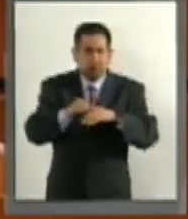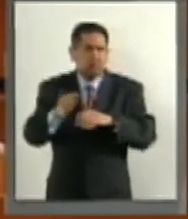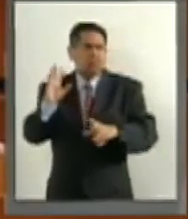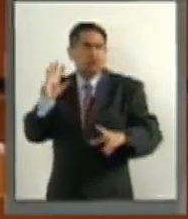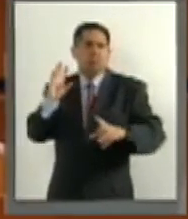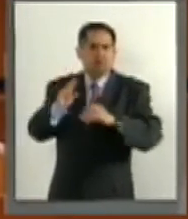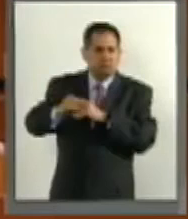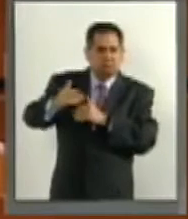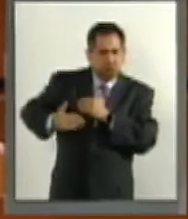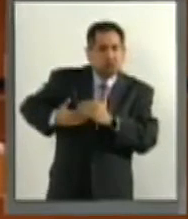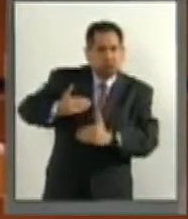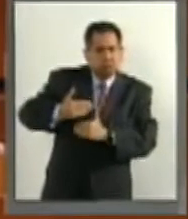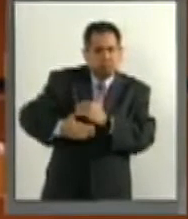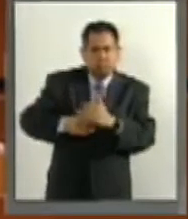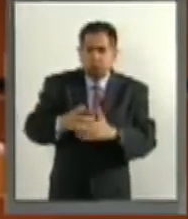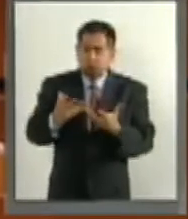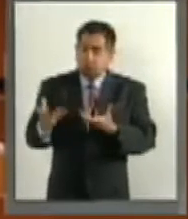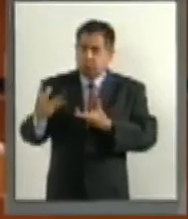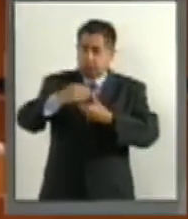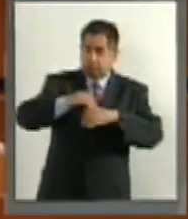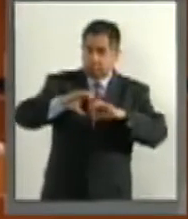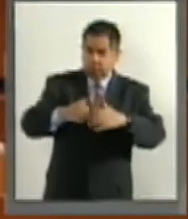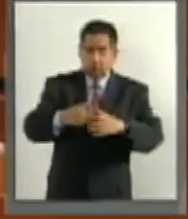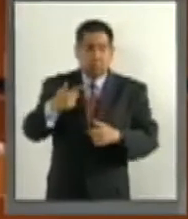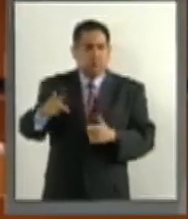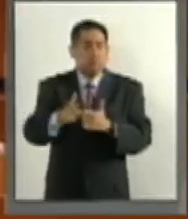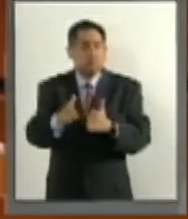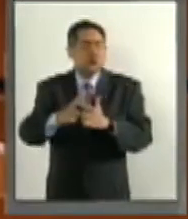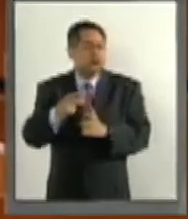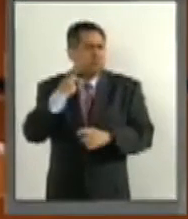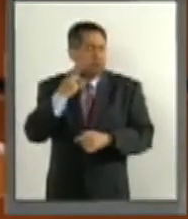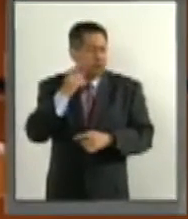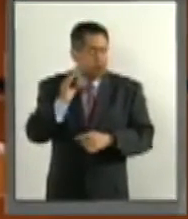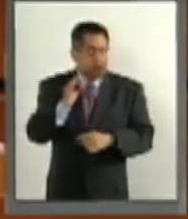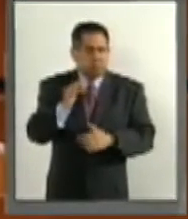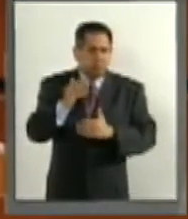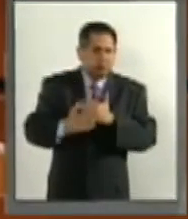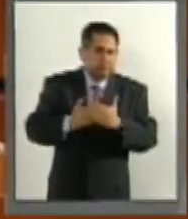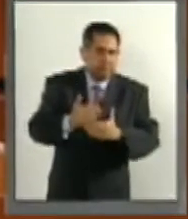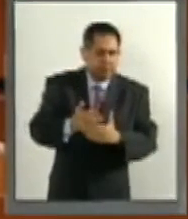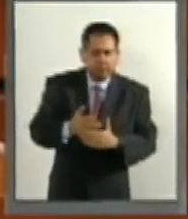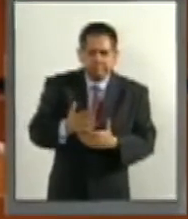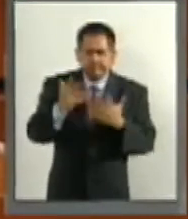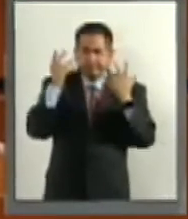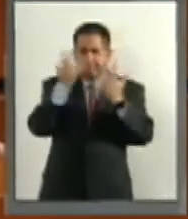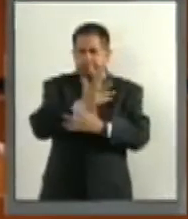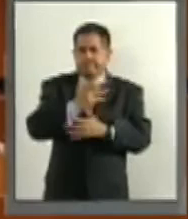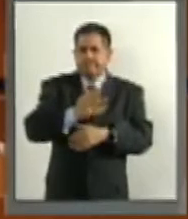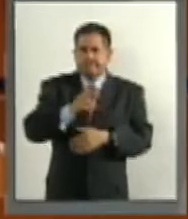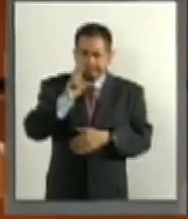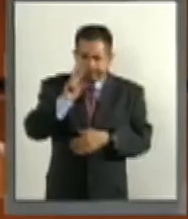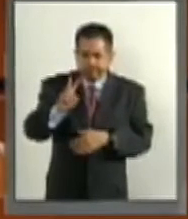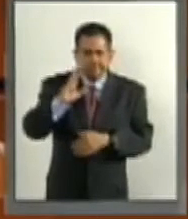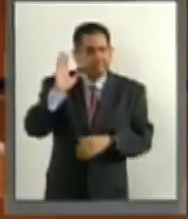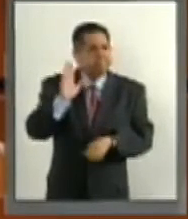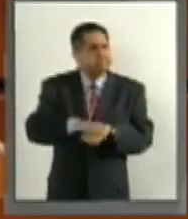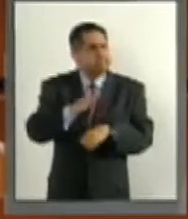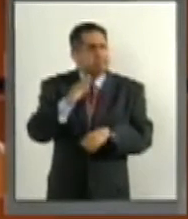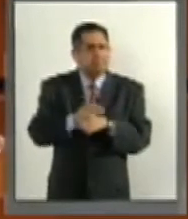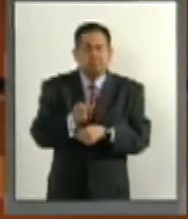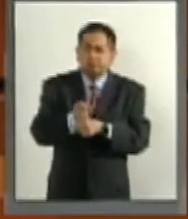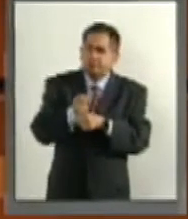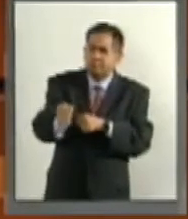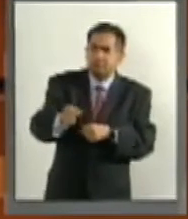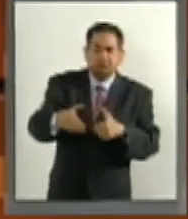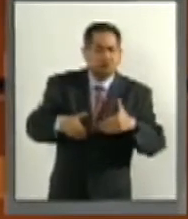décadas han venido desarrollando al interior de sus partidos políticos, se han venido incrementando los casos de acoso, lo